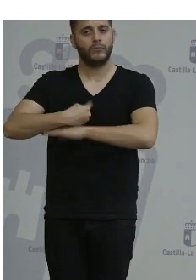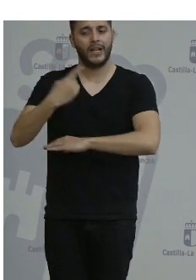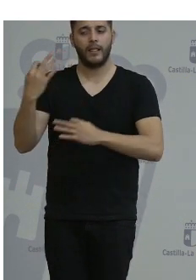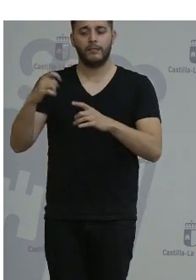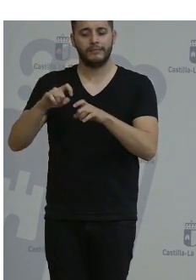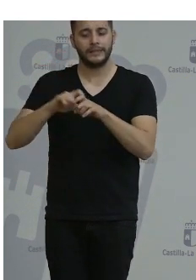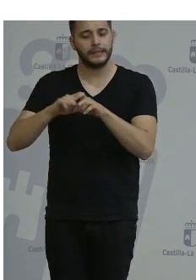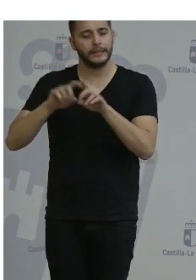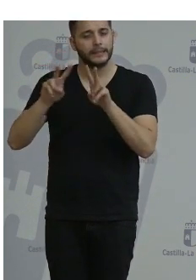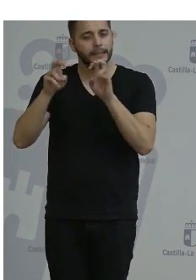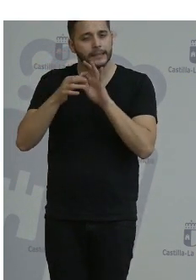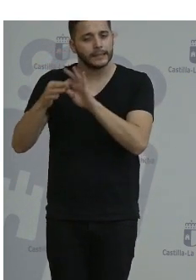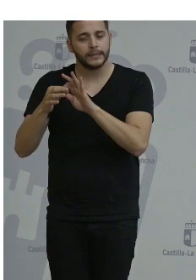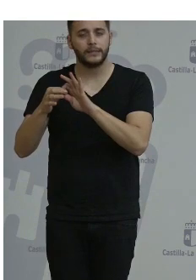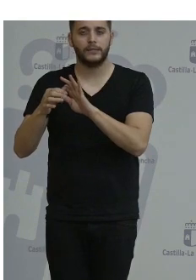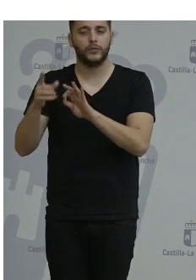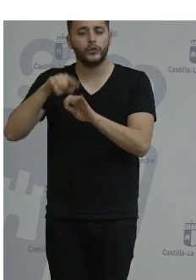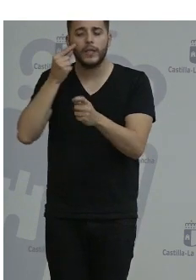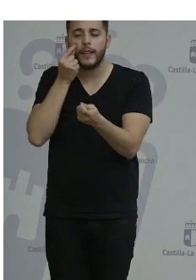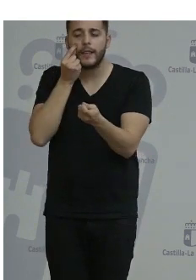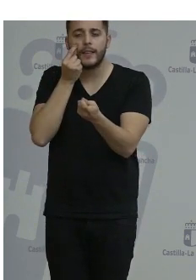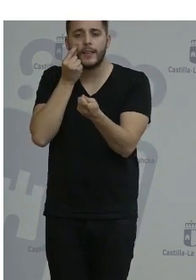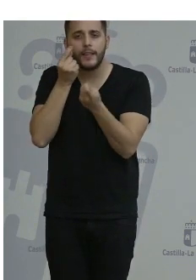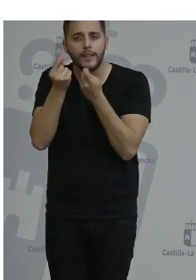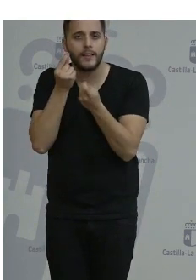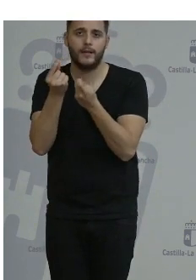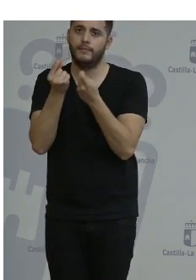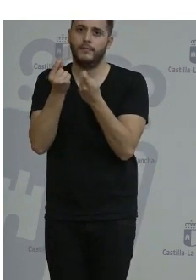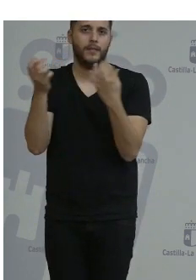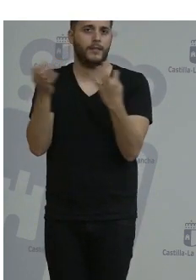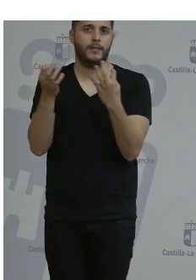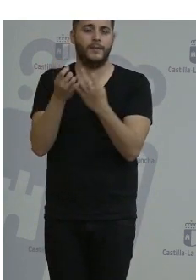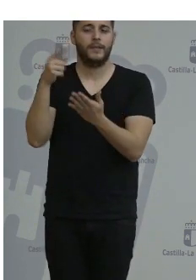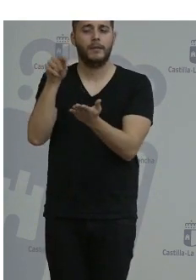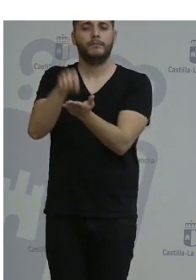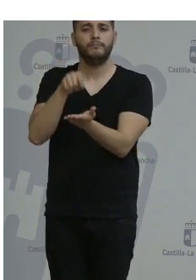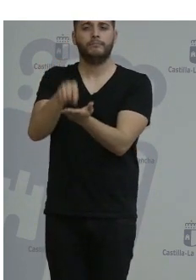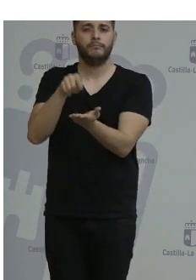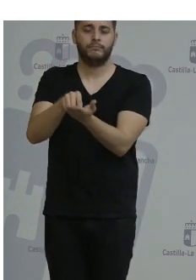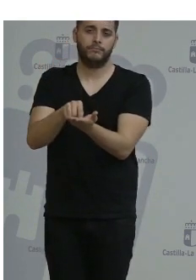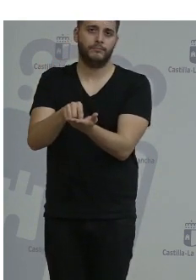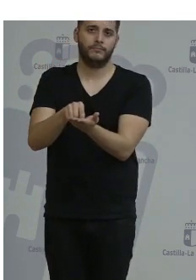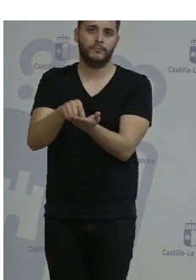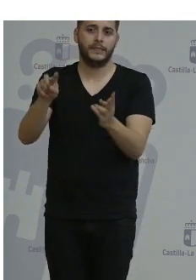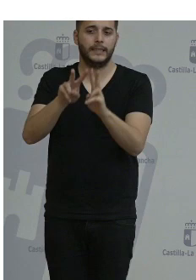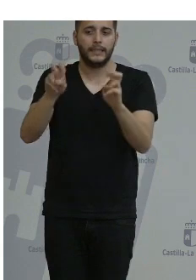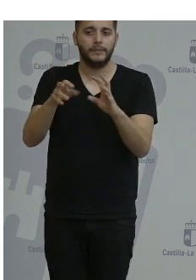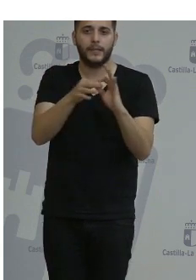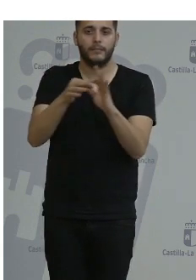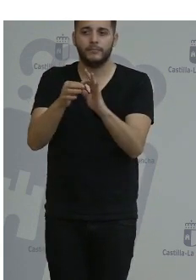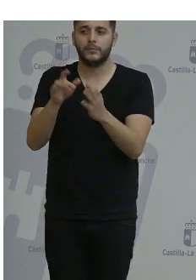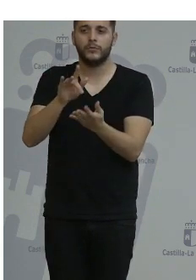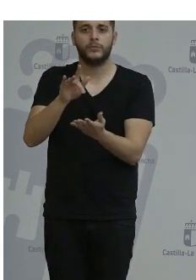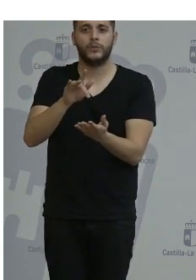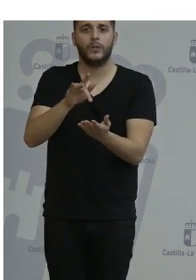que ser extremadamente meticulosos y extremadamente machacones en cuanto a que hay que dar una solución a las